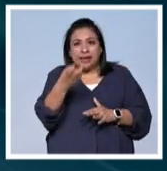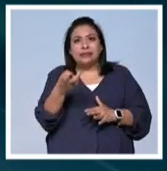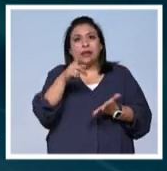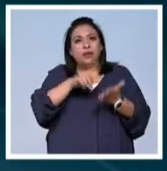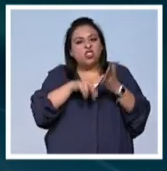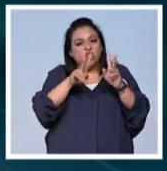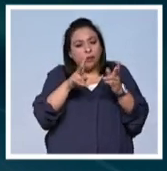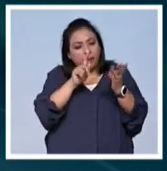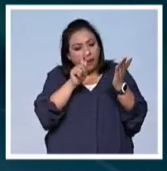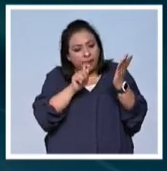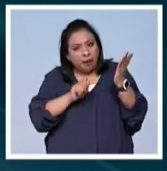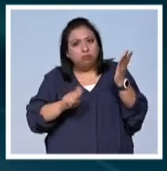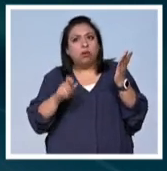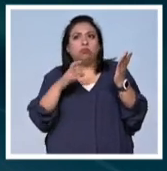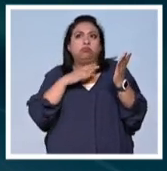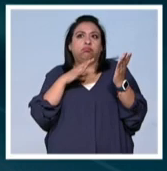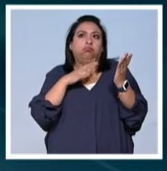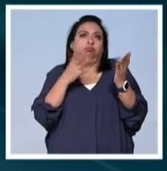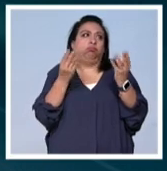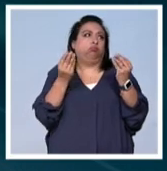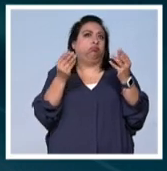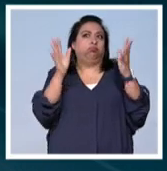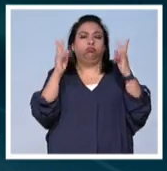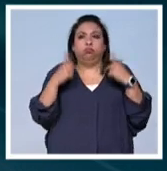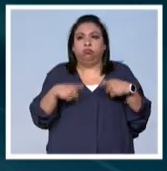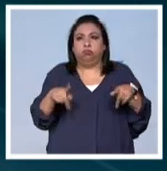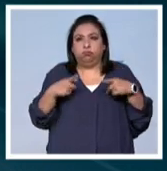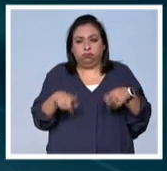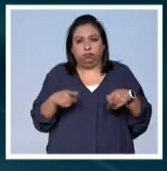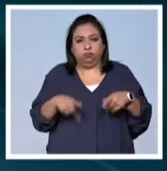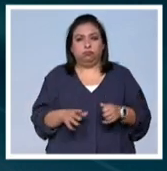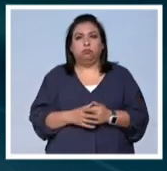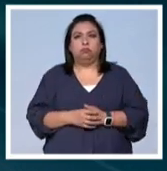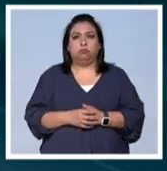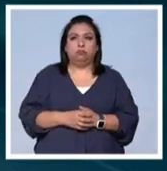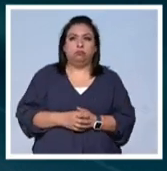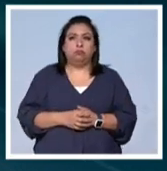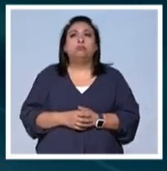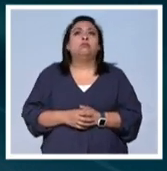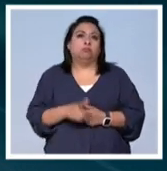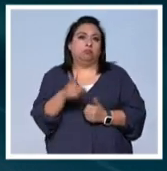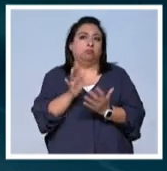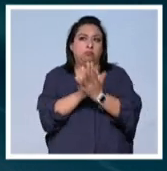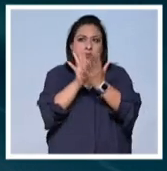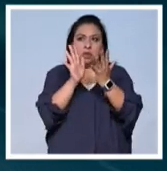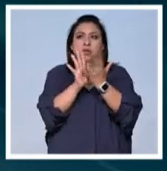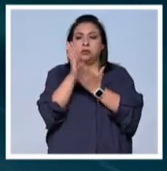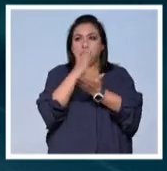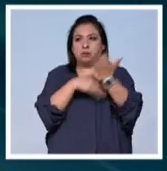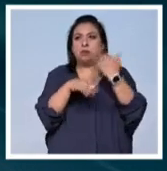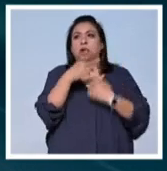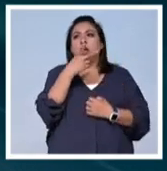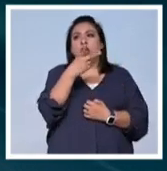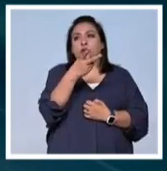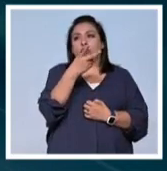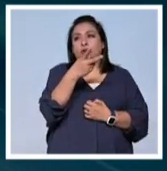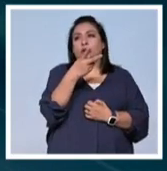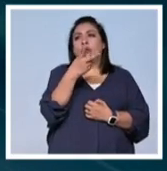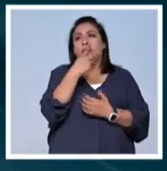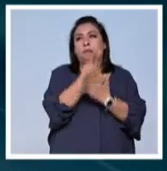contenido que han hecho pues tantas personas no este que participan en todos estos